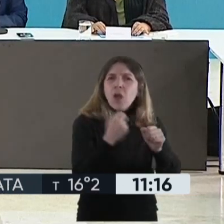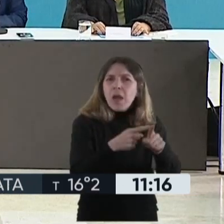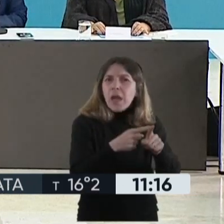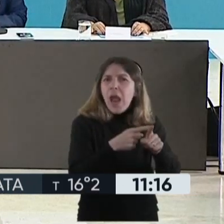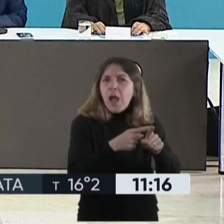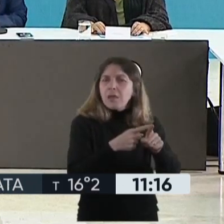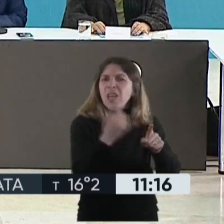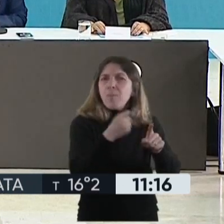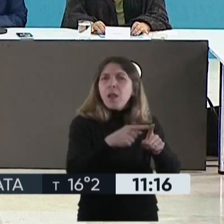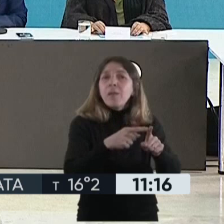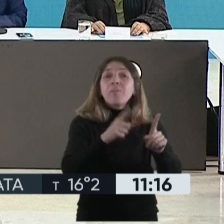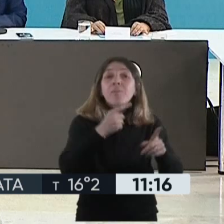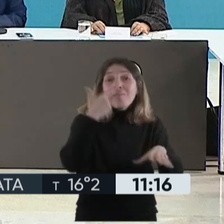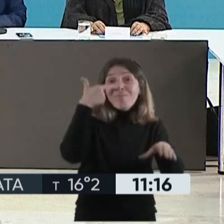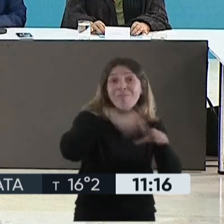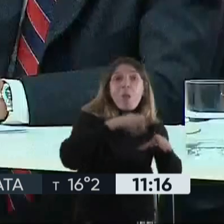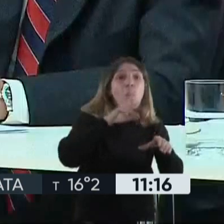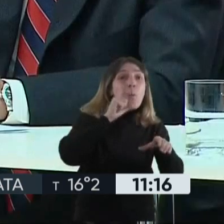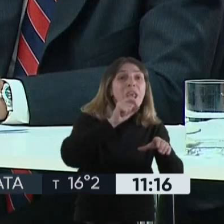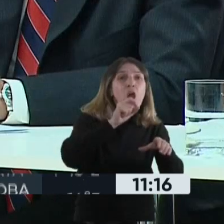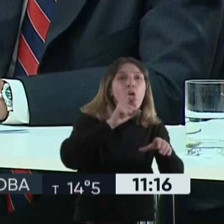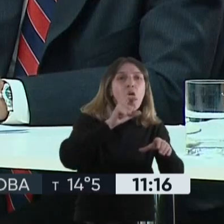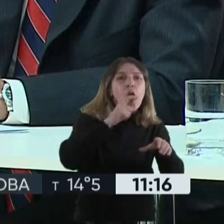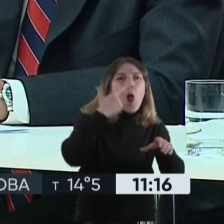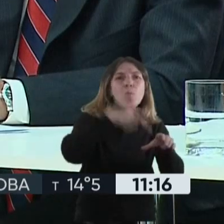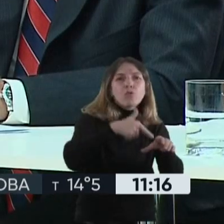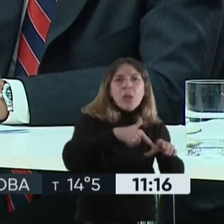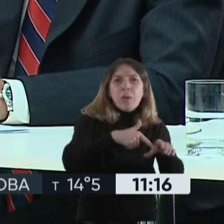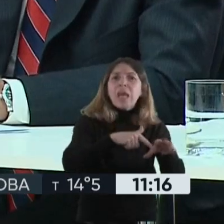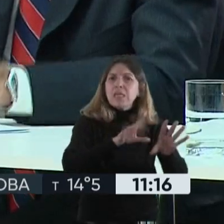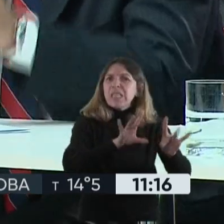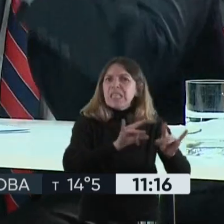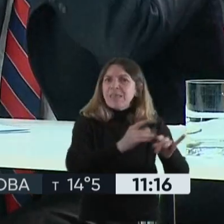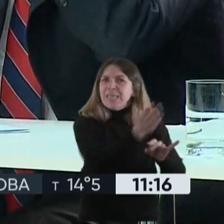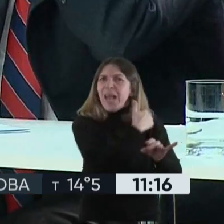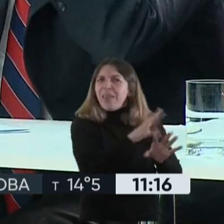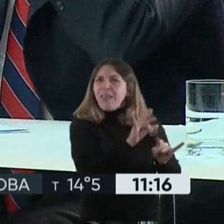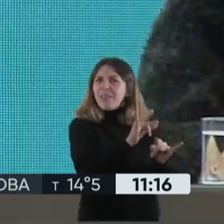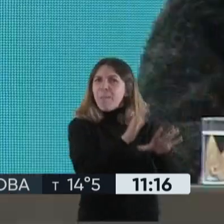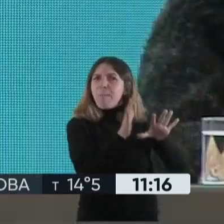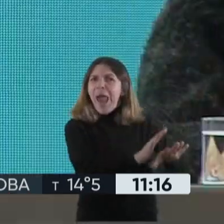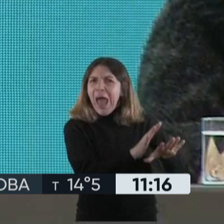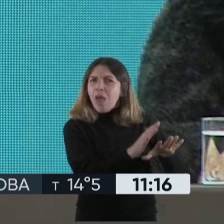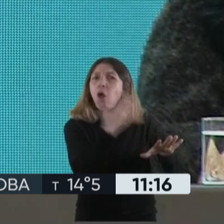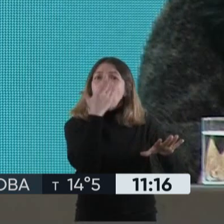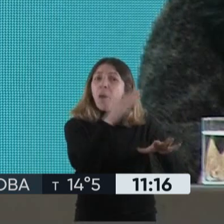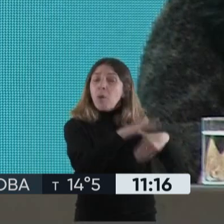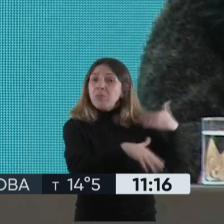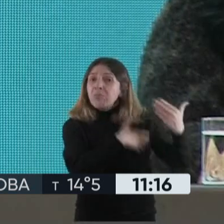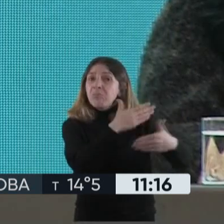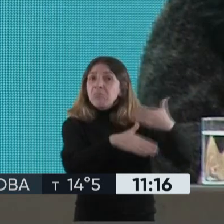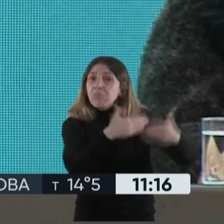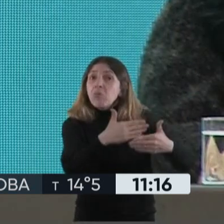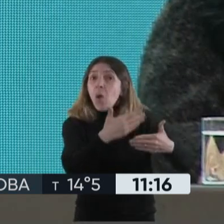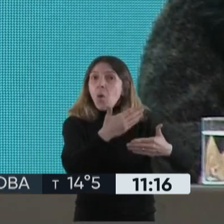En biocombustible era un tema que estaba complicado, sin embargo, de estar paralizado pasamos a muy